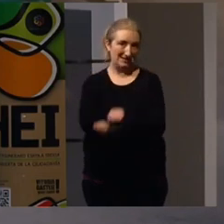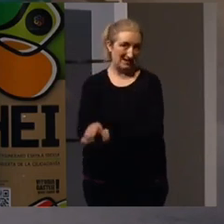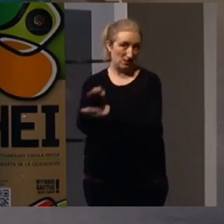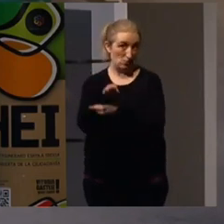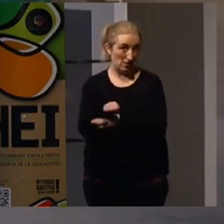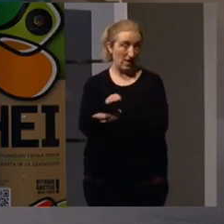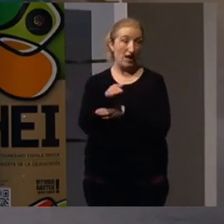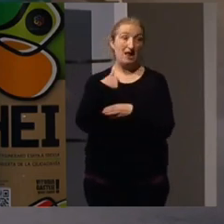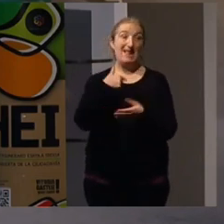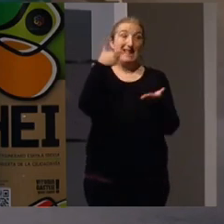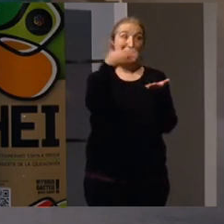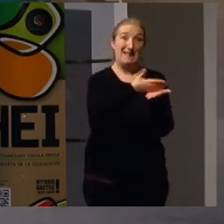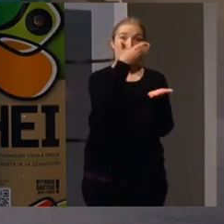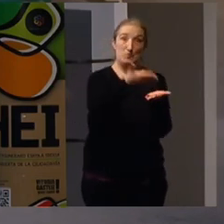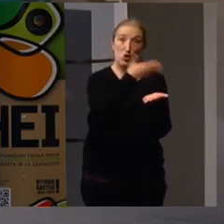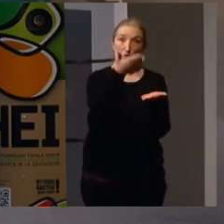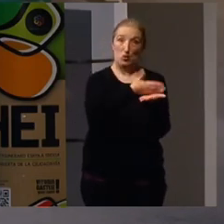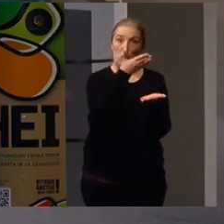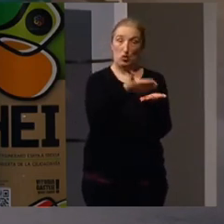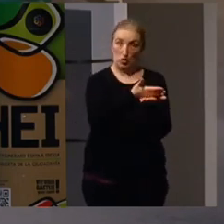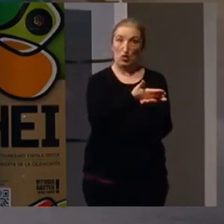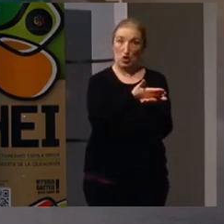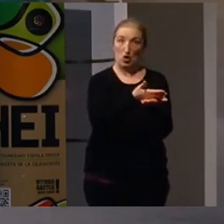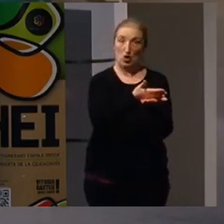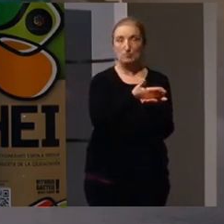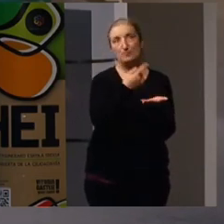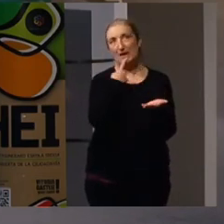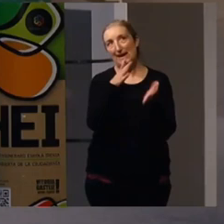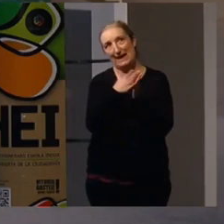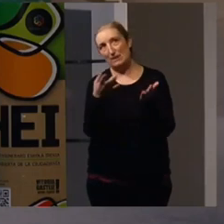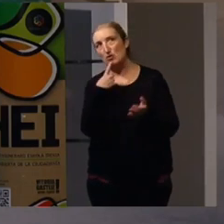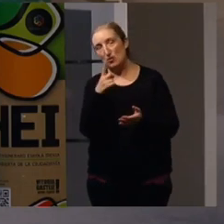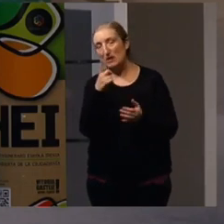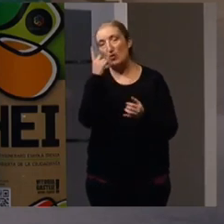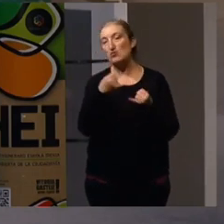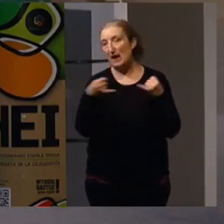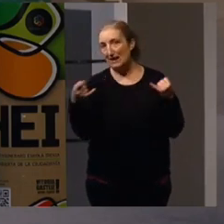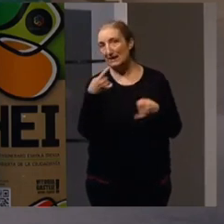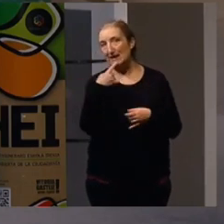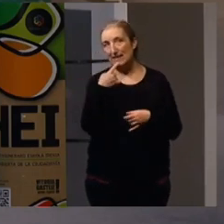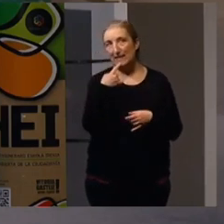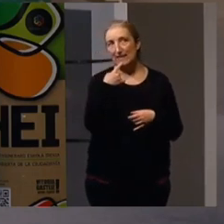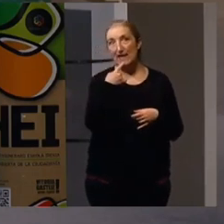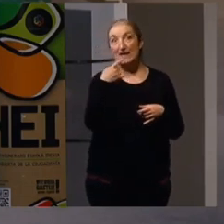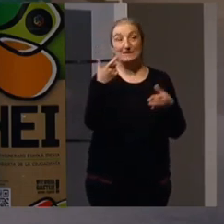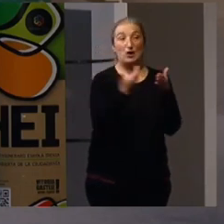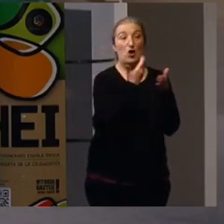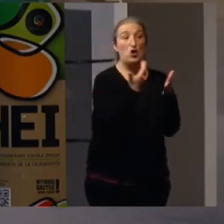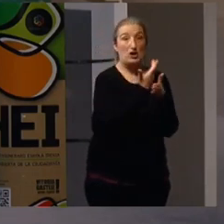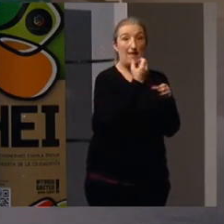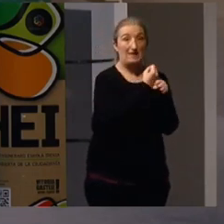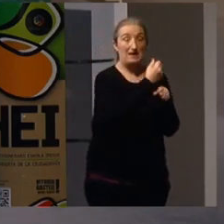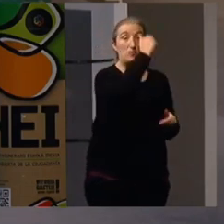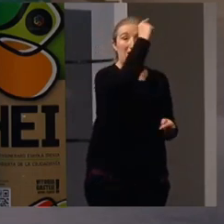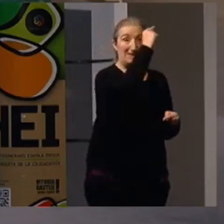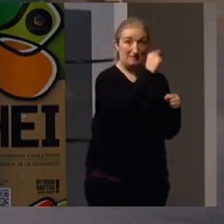que tiene el trabajo productivo en nuestras vidas, que por ejemplo una de las cosas, no lo especificamos en el libro, pero una de las líneas es, si se reducen las jornadas laborales,